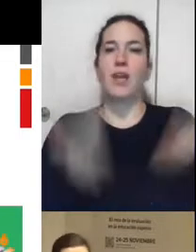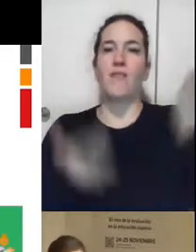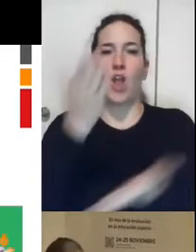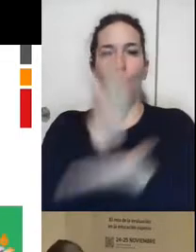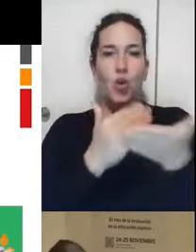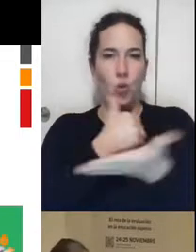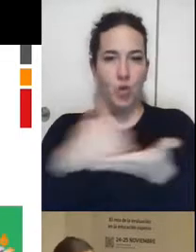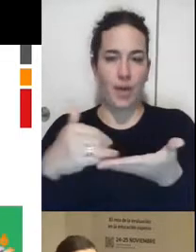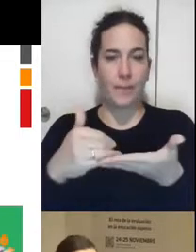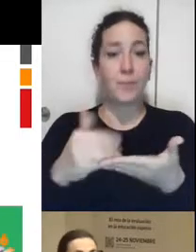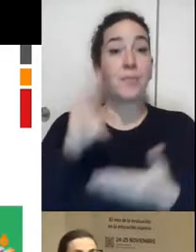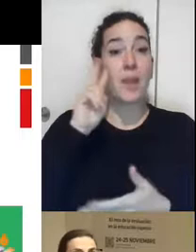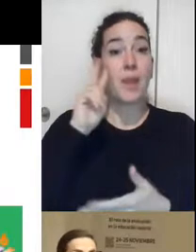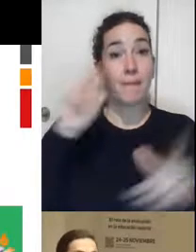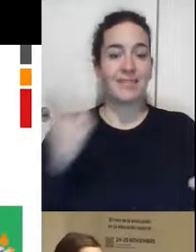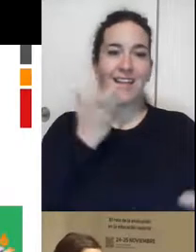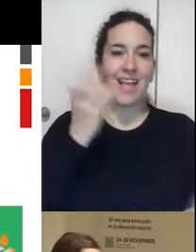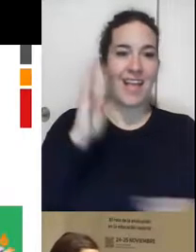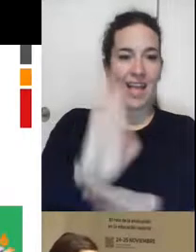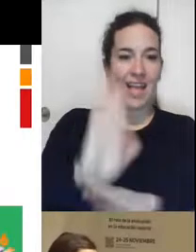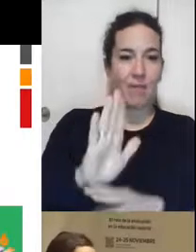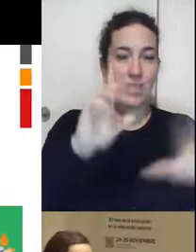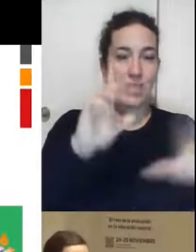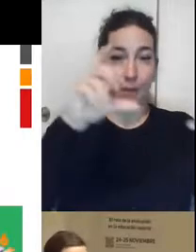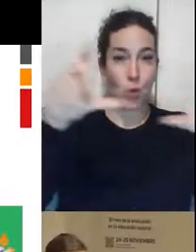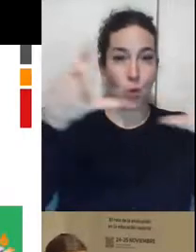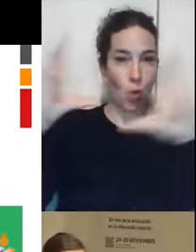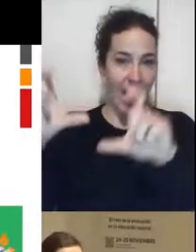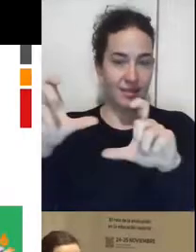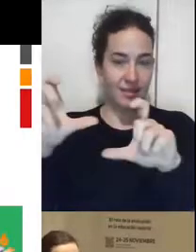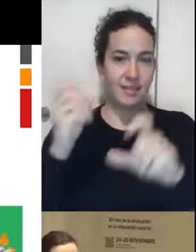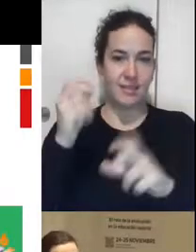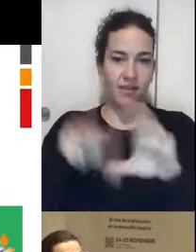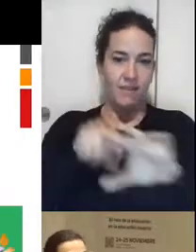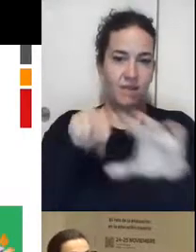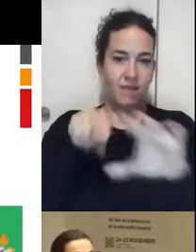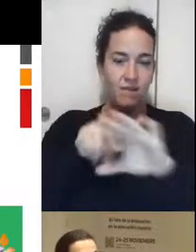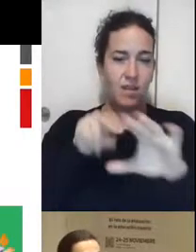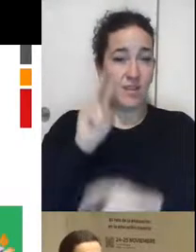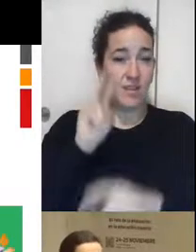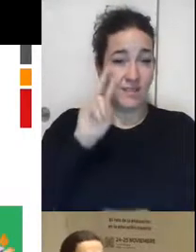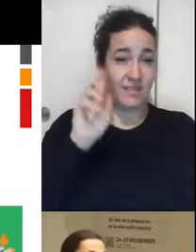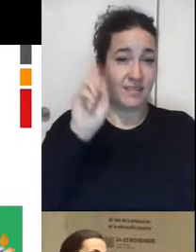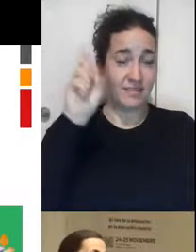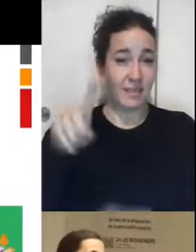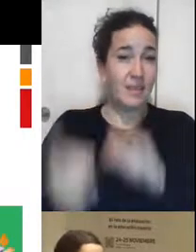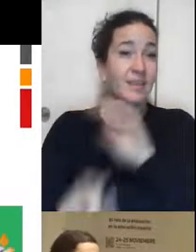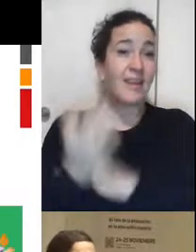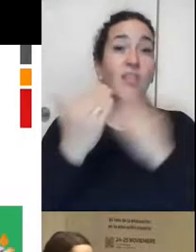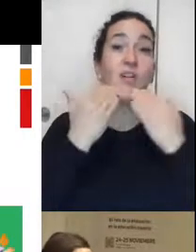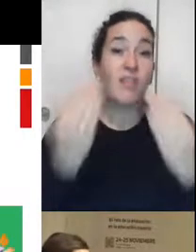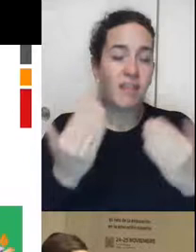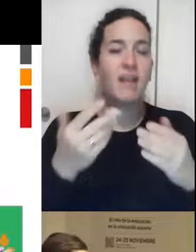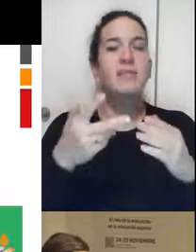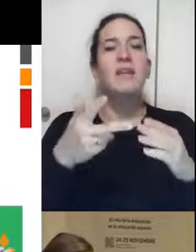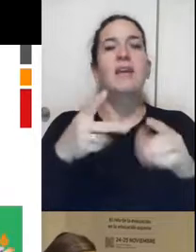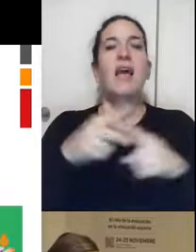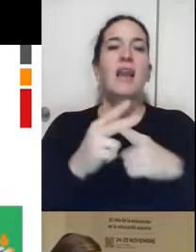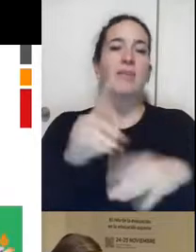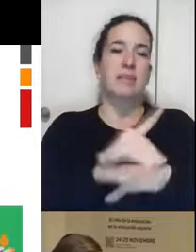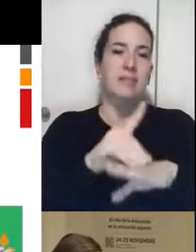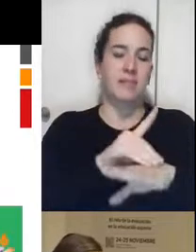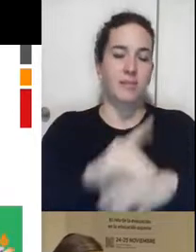se muestran algunos ejemplos de las capturas de pantalla de esos vídeos, que como ven también fueron creados a través de distintas